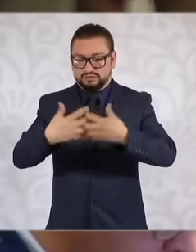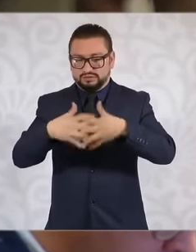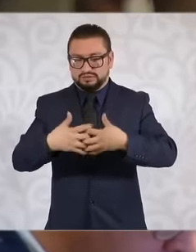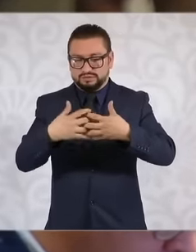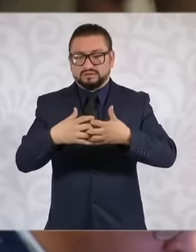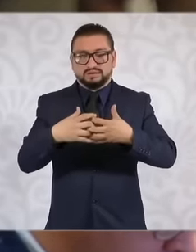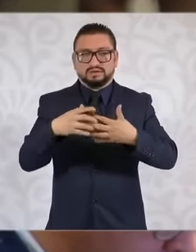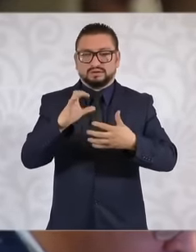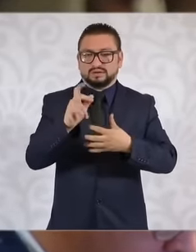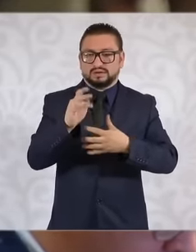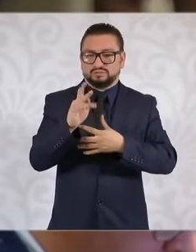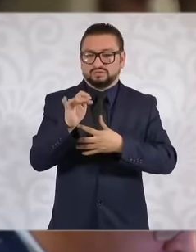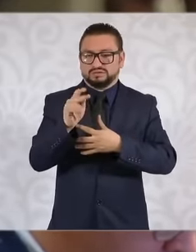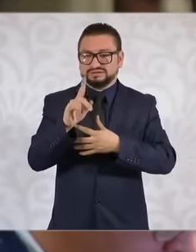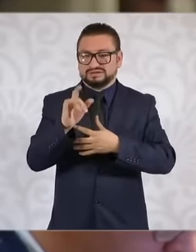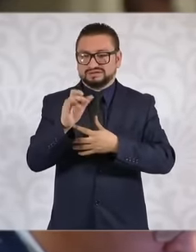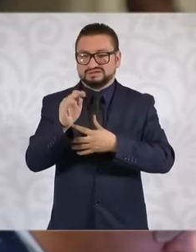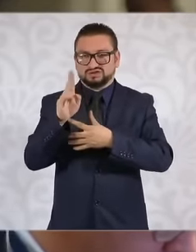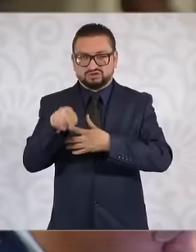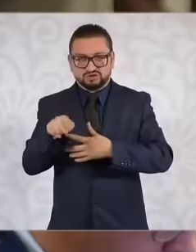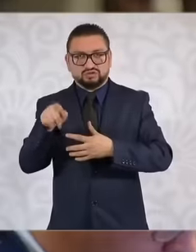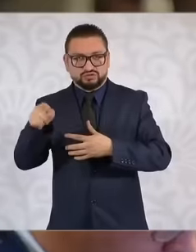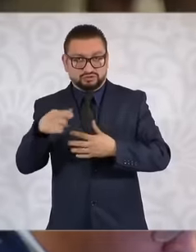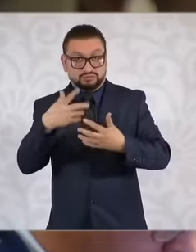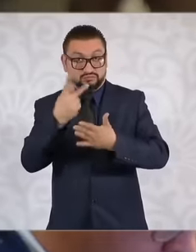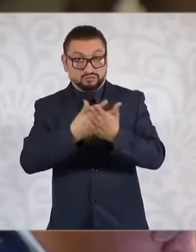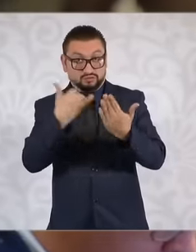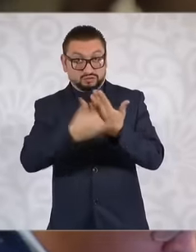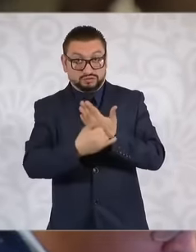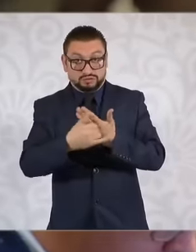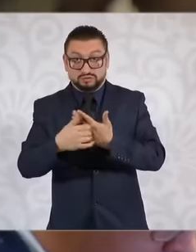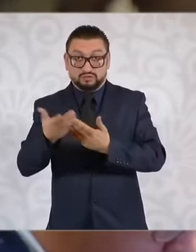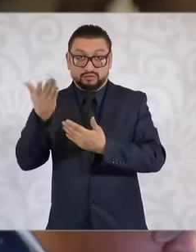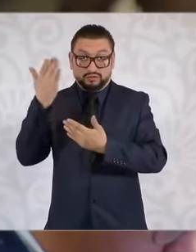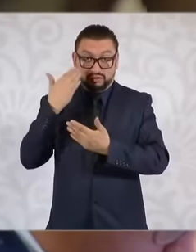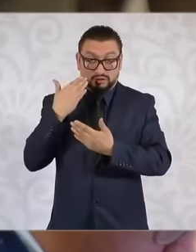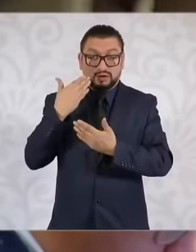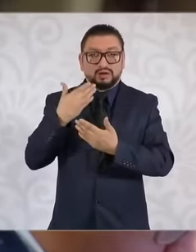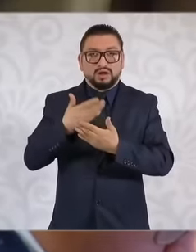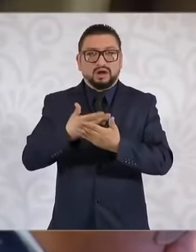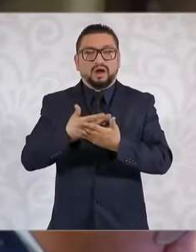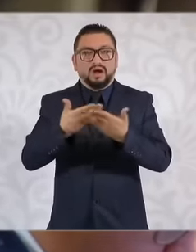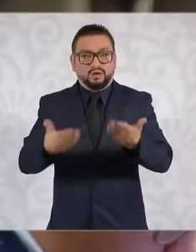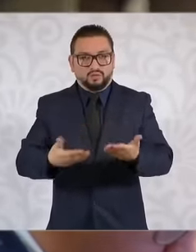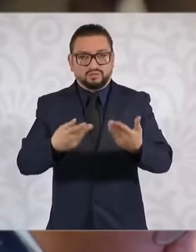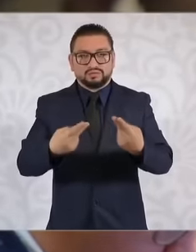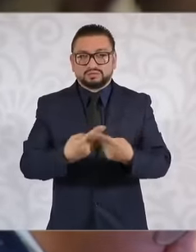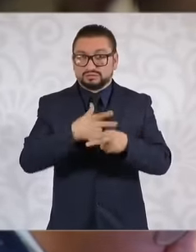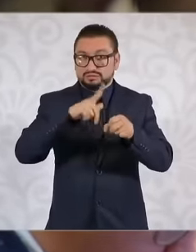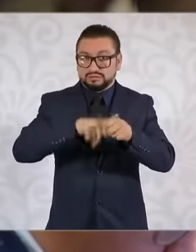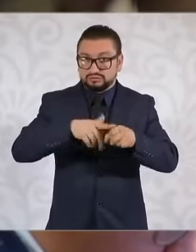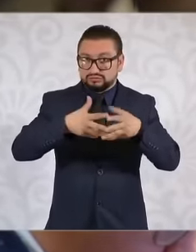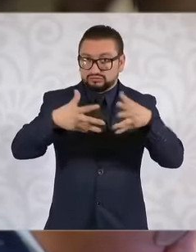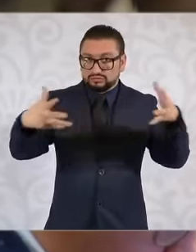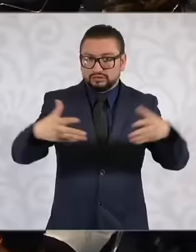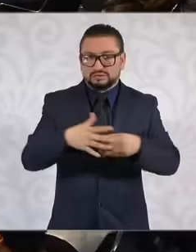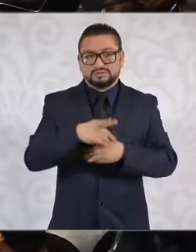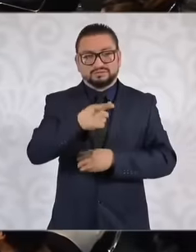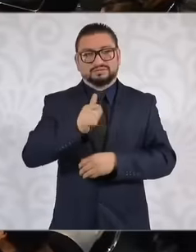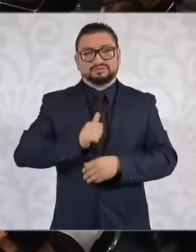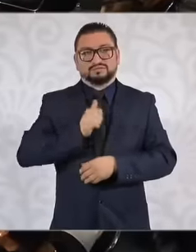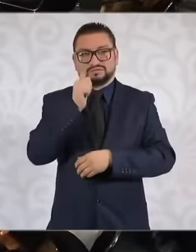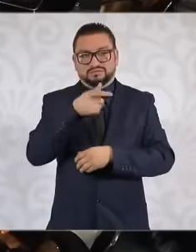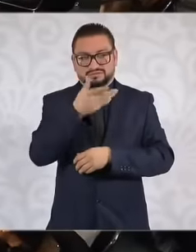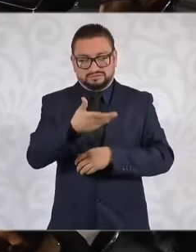hidrotermal. Preguntarle si este proyecto se va a hacer a nivel nacional, y aprovechando que también está la titular de energía. Sí, aquí está